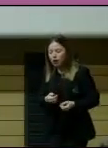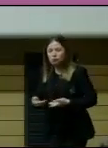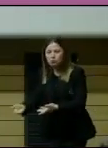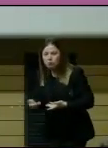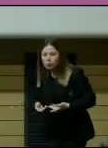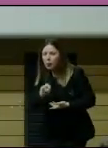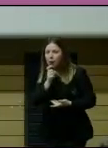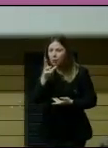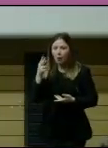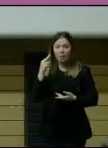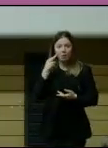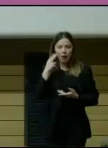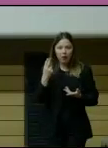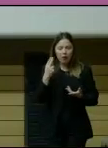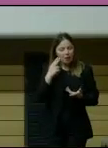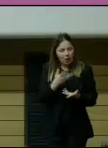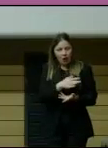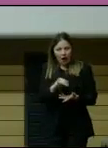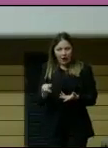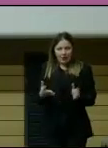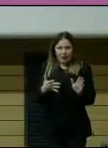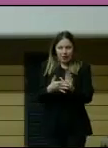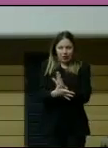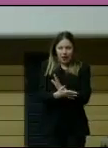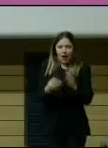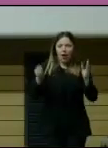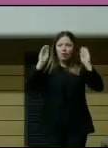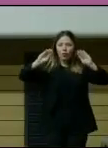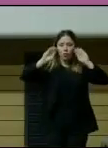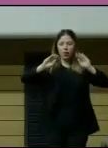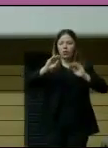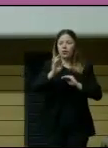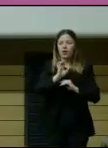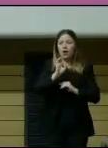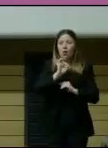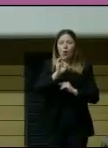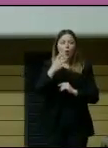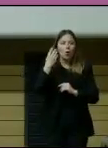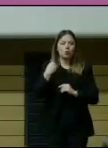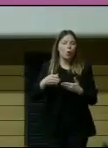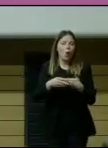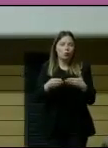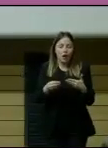bueno, claro, el miedo, presas del miedo, pues nos hizo anticipar, o formaciones de reducción de daños, o los mismos usuarios,